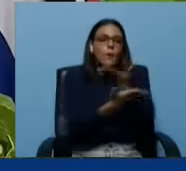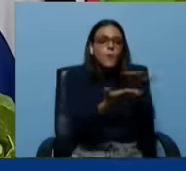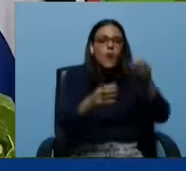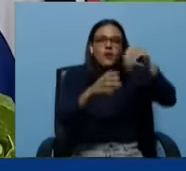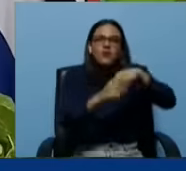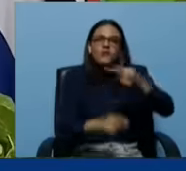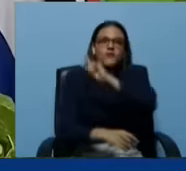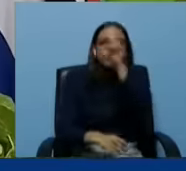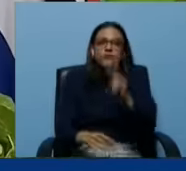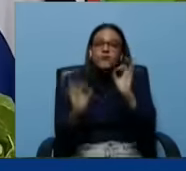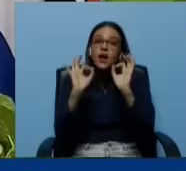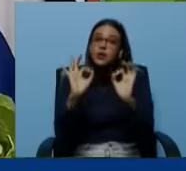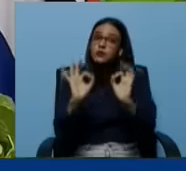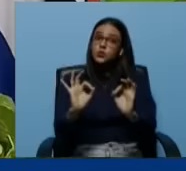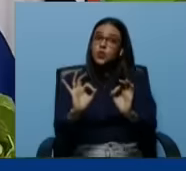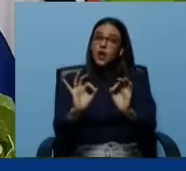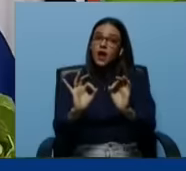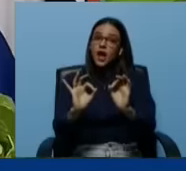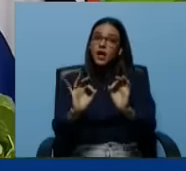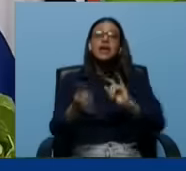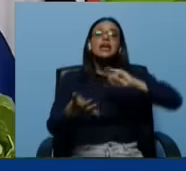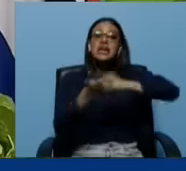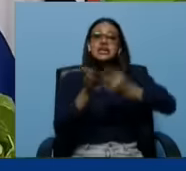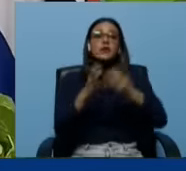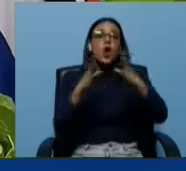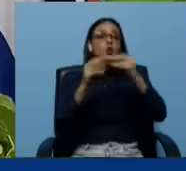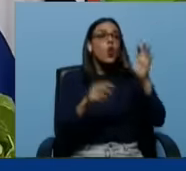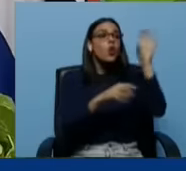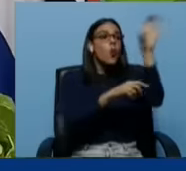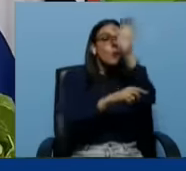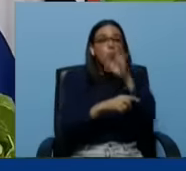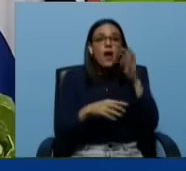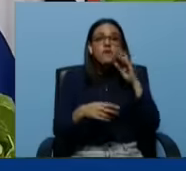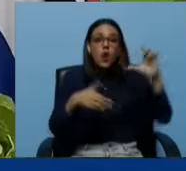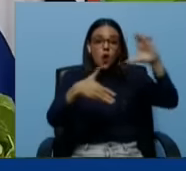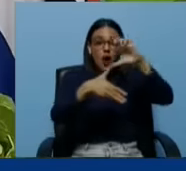sino que produjo explosiones de alegría en todos los pueblos de nuestra América.